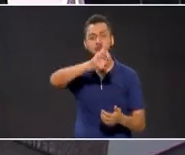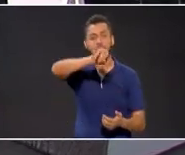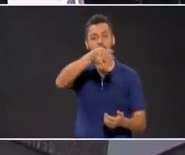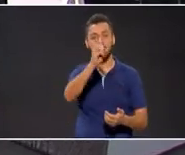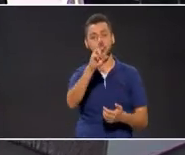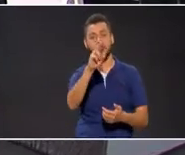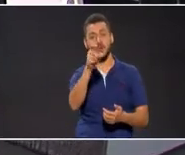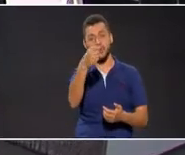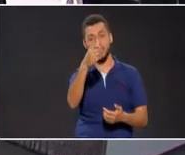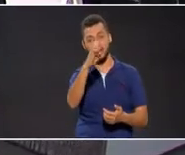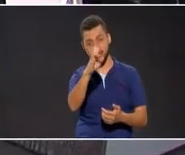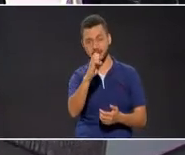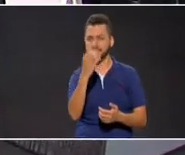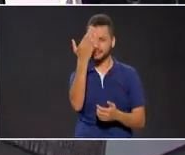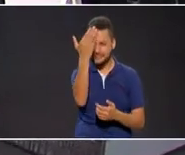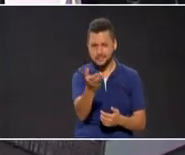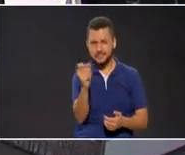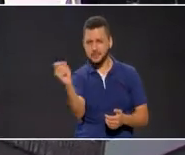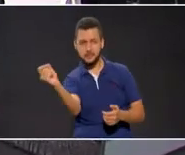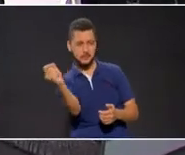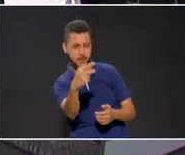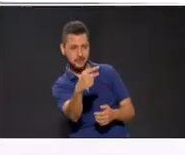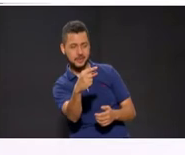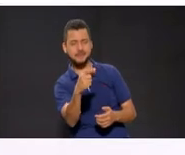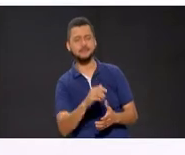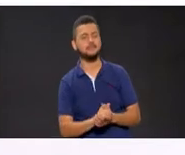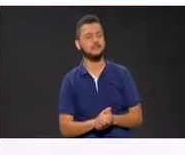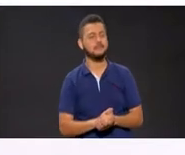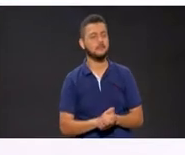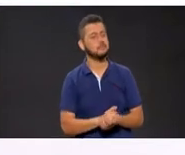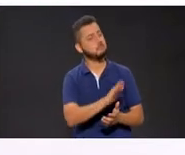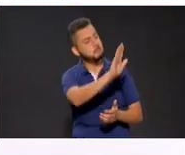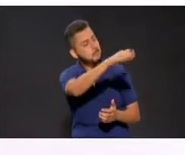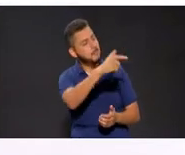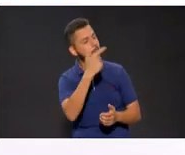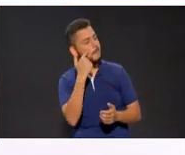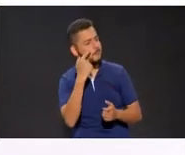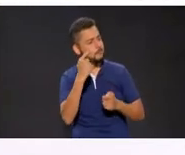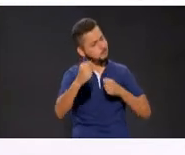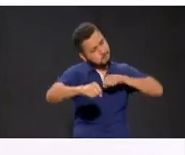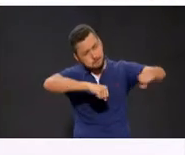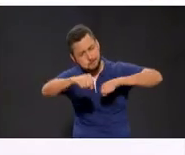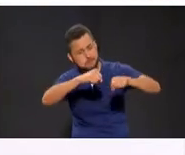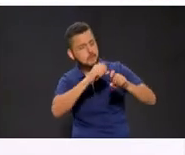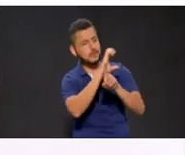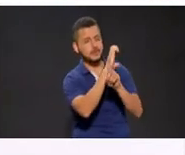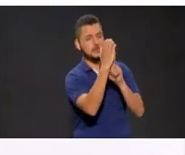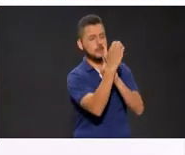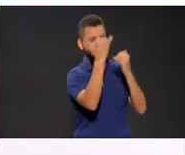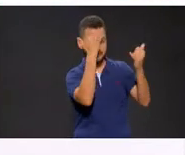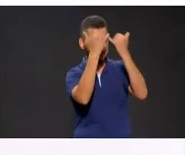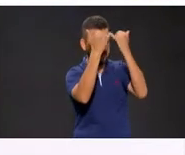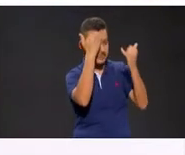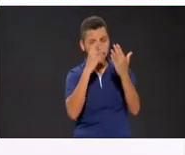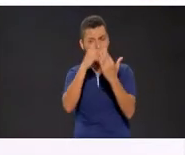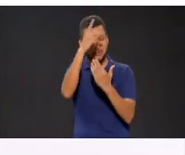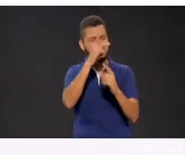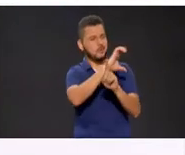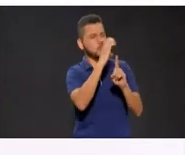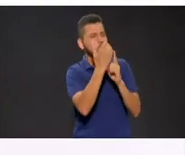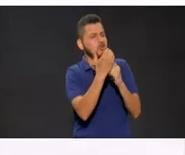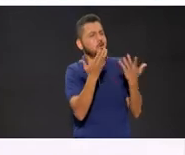por jorge como emprender y us los proyectos de cultura en la ciudad de